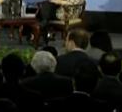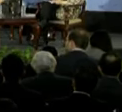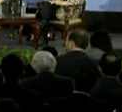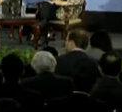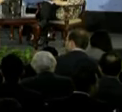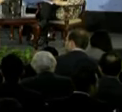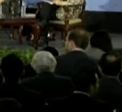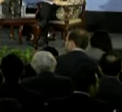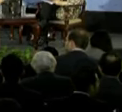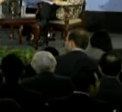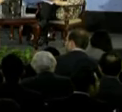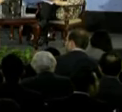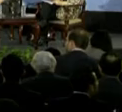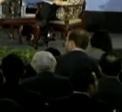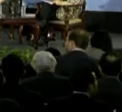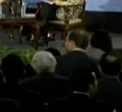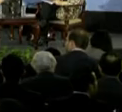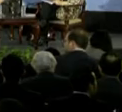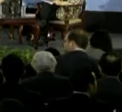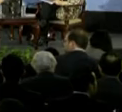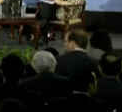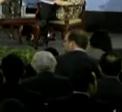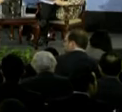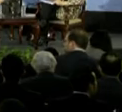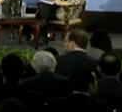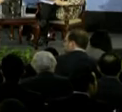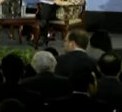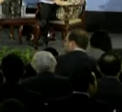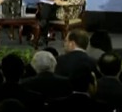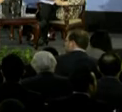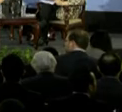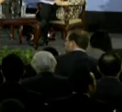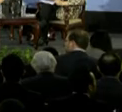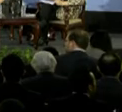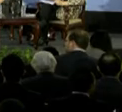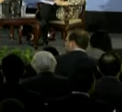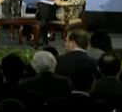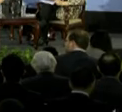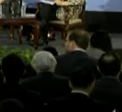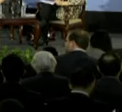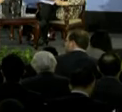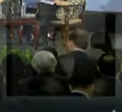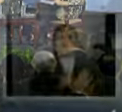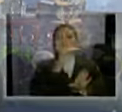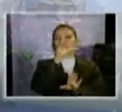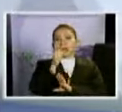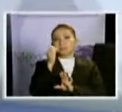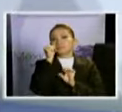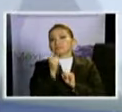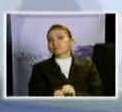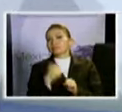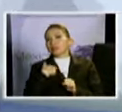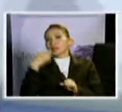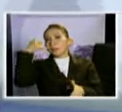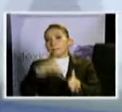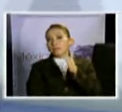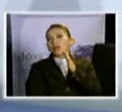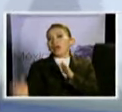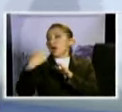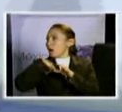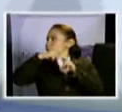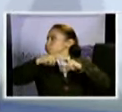un tema de verdad de mucha relevancia para nuestra región y para México, y destacar, como ya seguramente se ahondará en